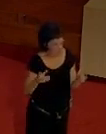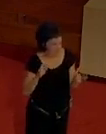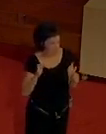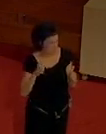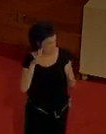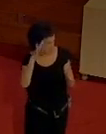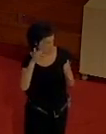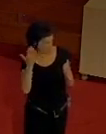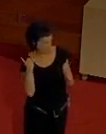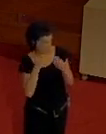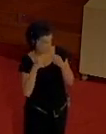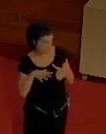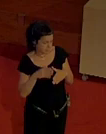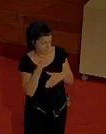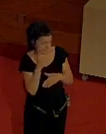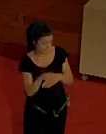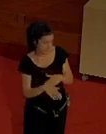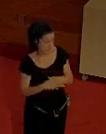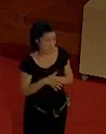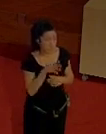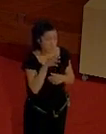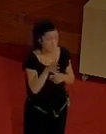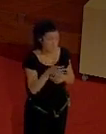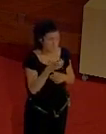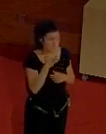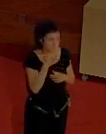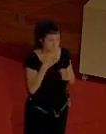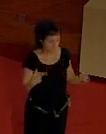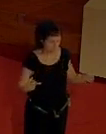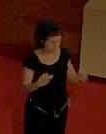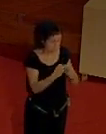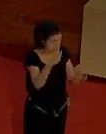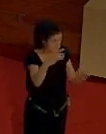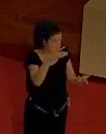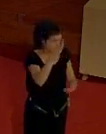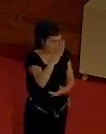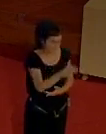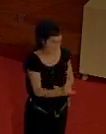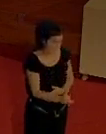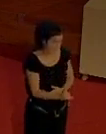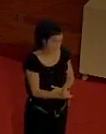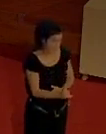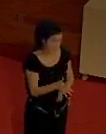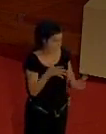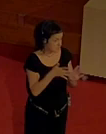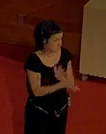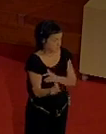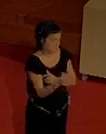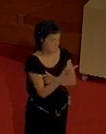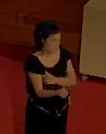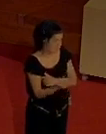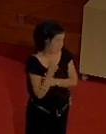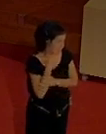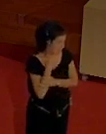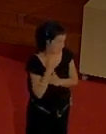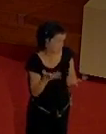vale porque en esa confrontación directa salen perdiendo uno y otro luego no llegamos a ese punto